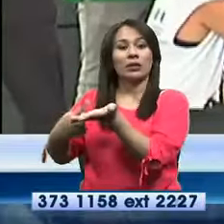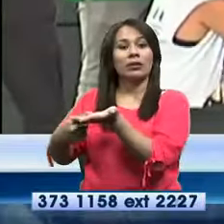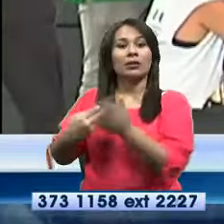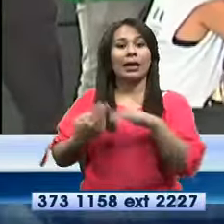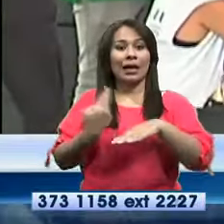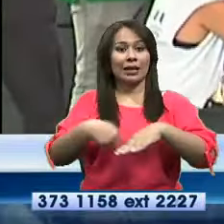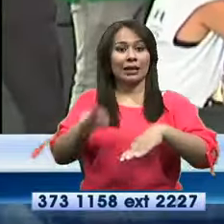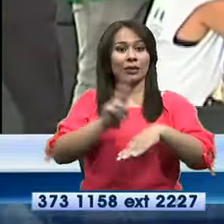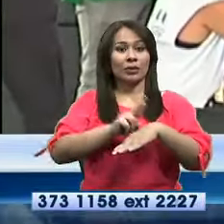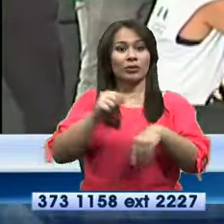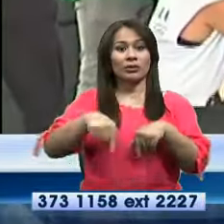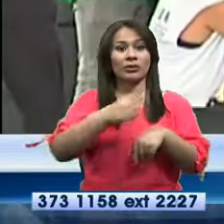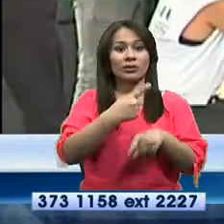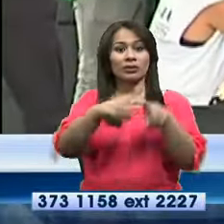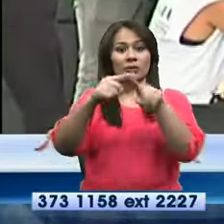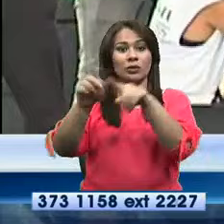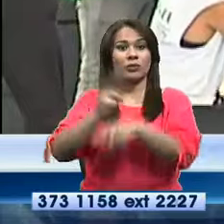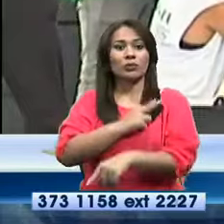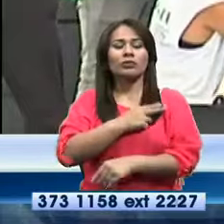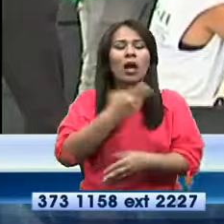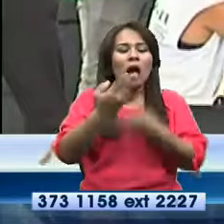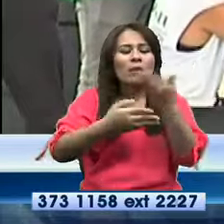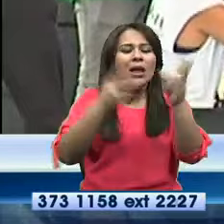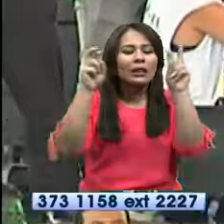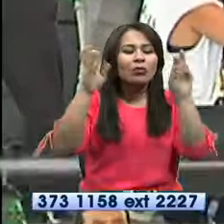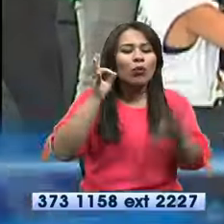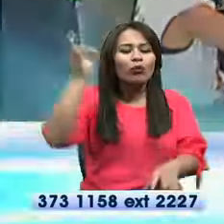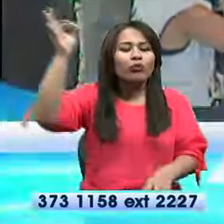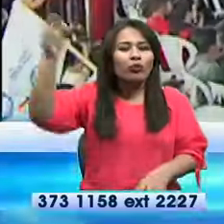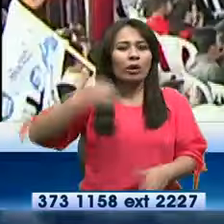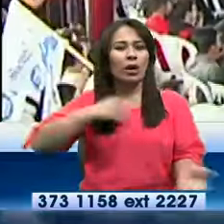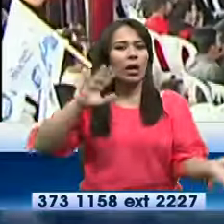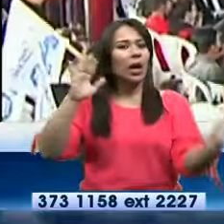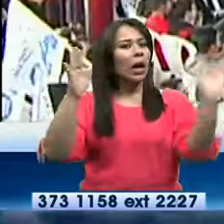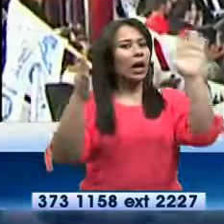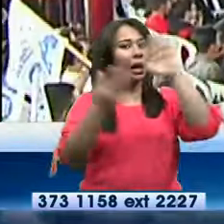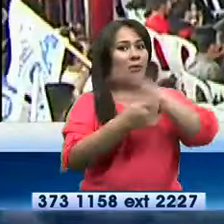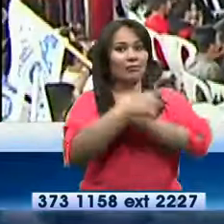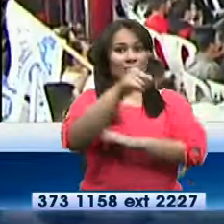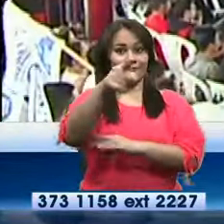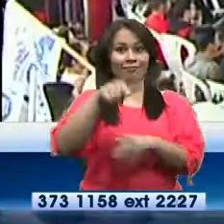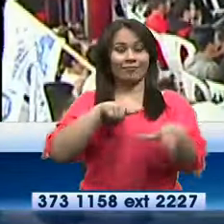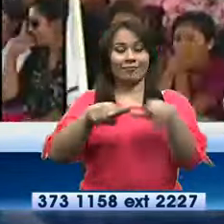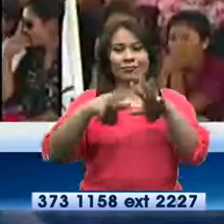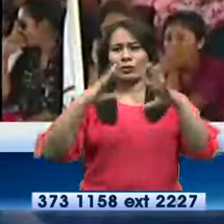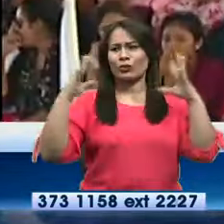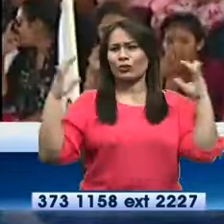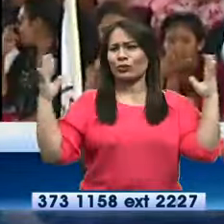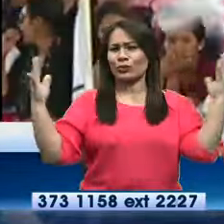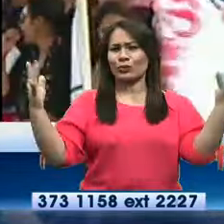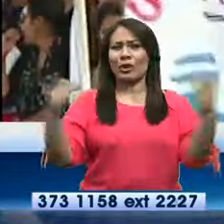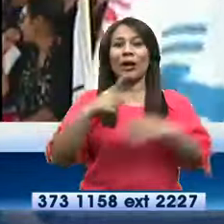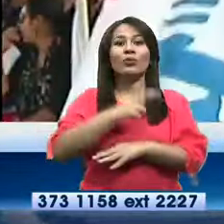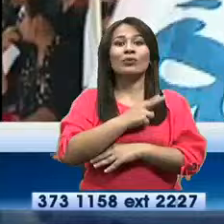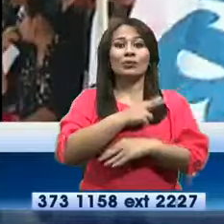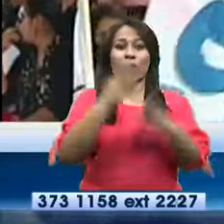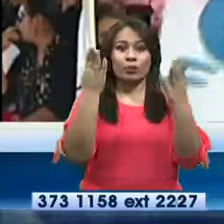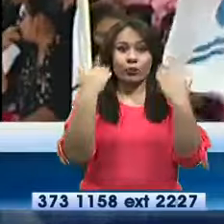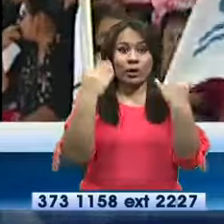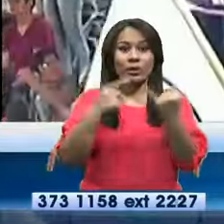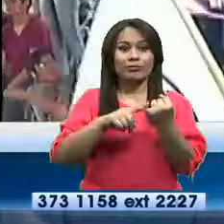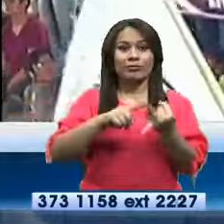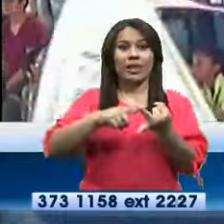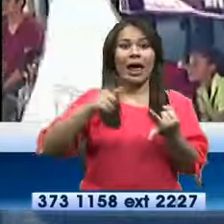universidades, hablando de futuro, hablando de innovación. Allí estaban alumnos de la Universidad Guayaquil,